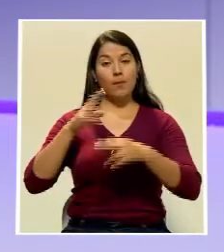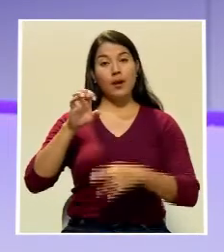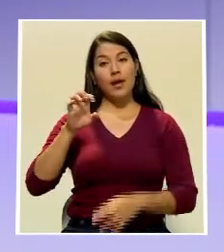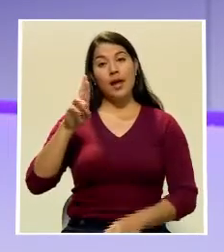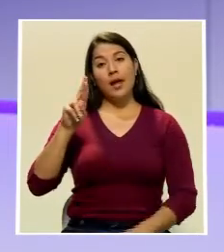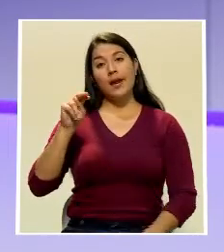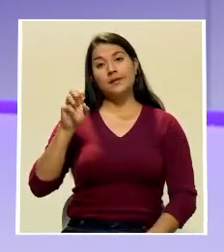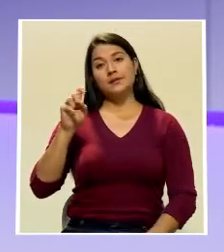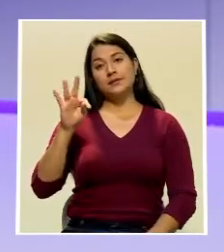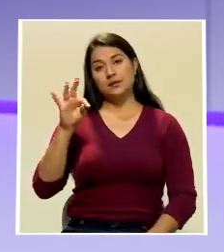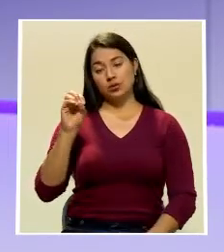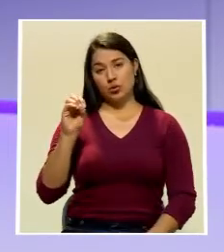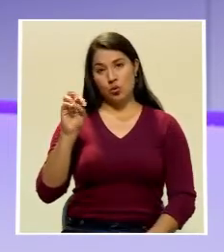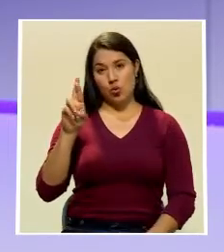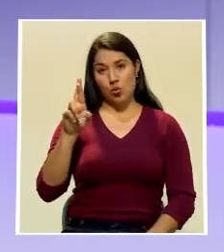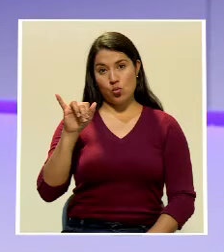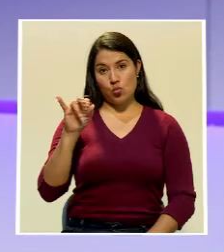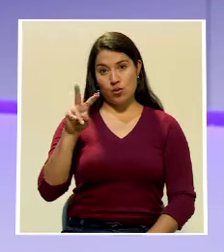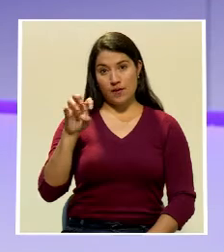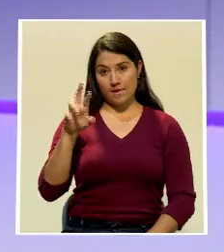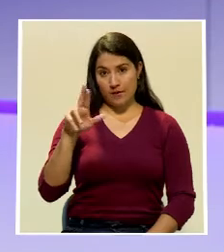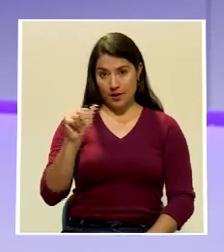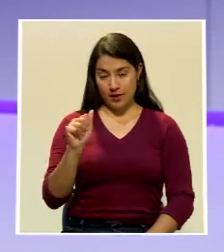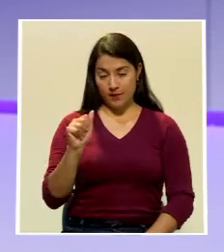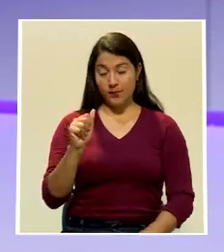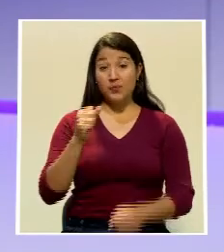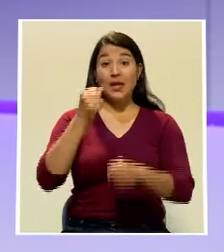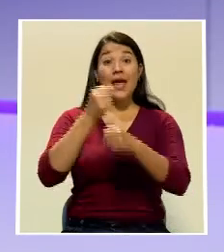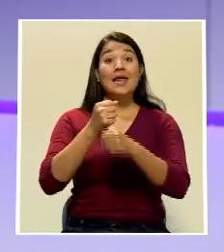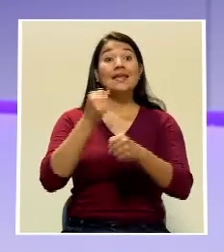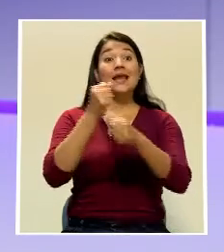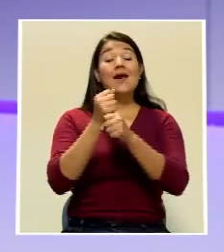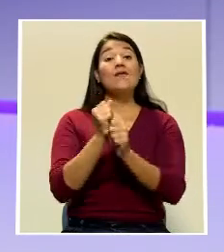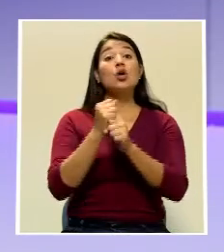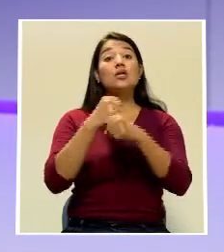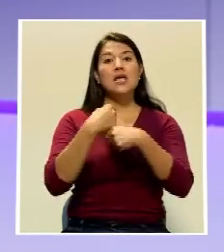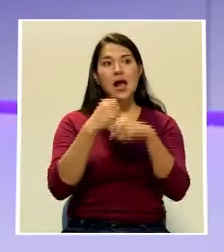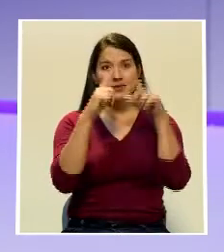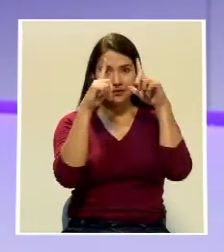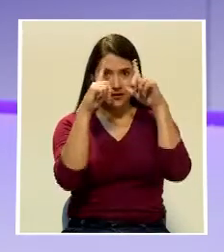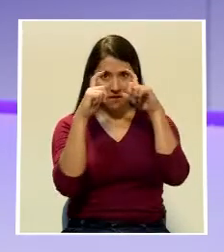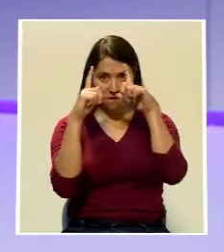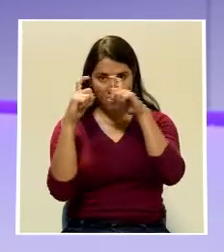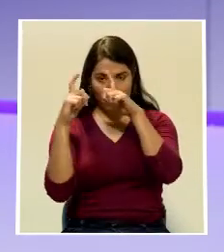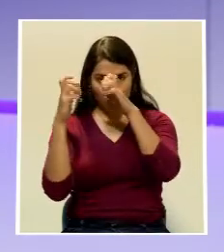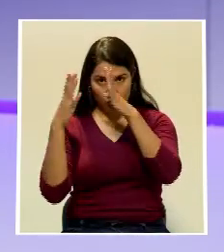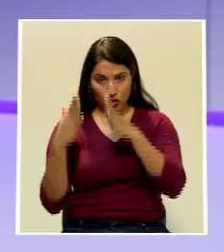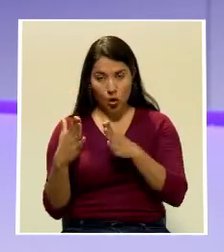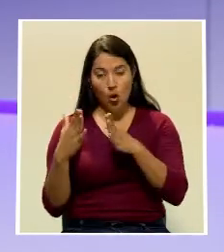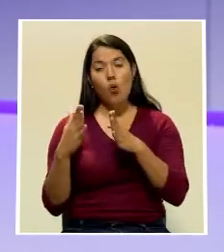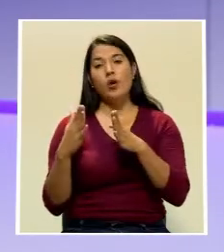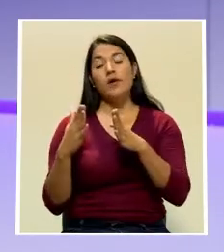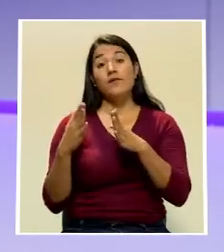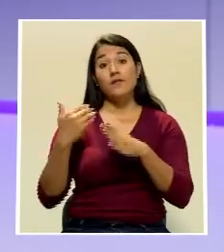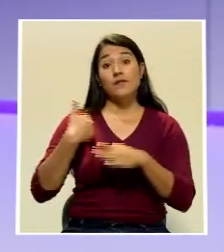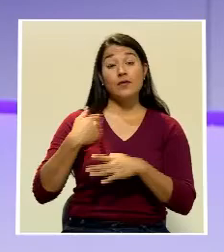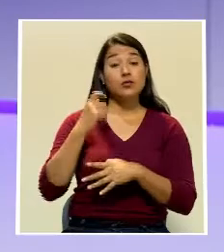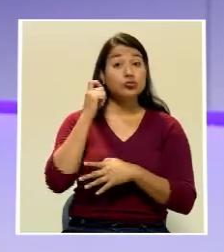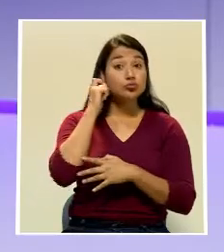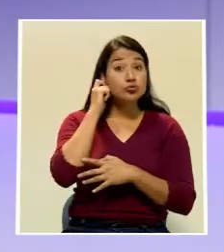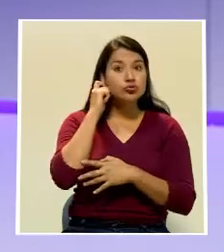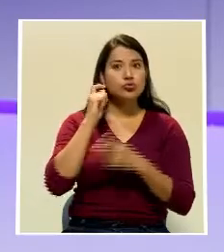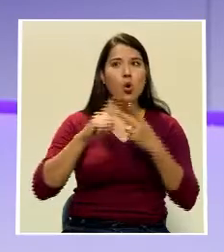Rivera. El trabajo de los reporteros gráficos, de los fotógrafos y de las fotógrafas y de